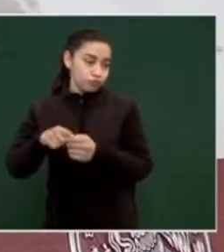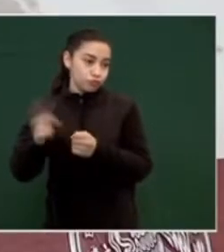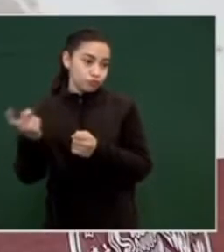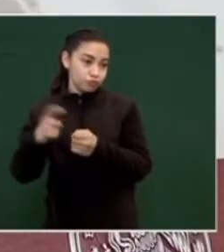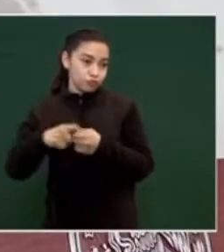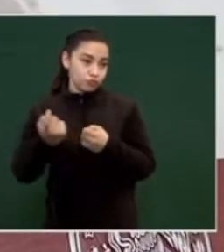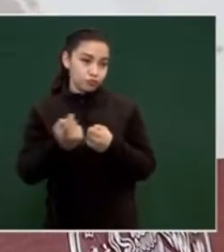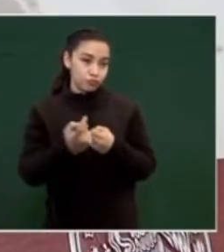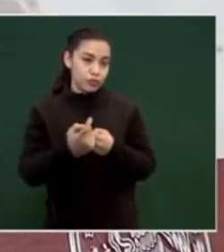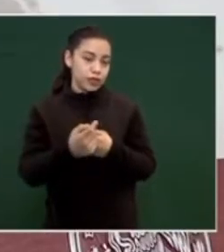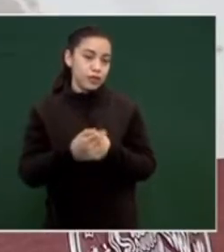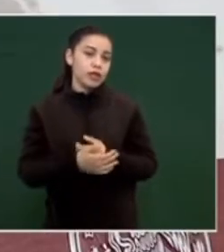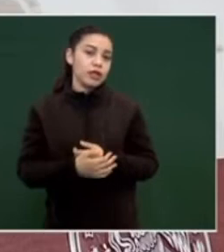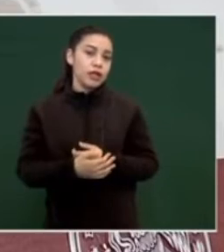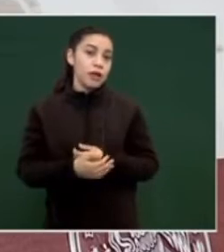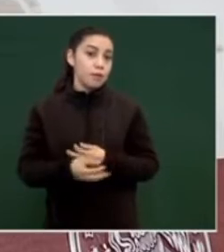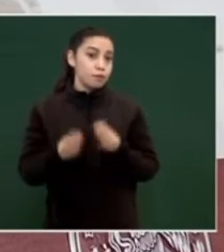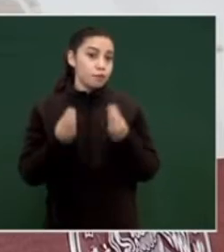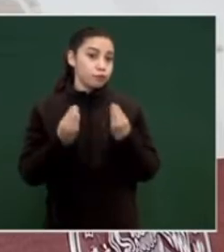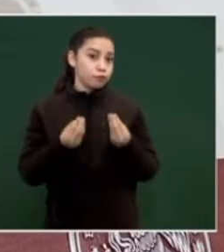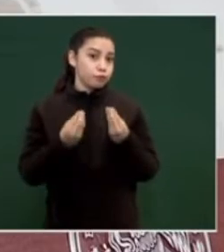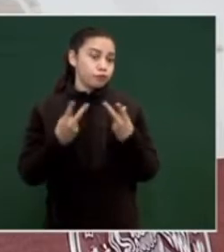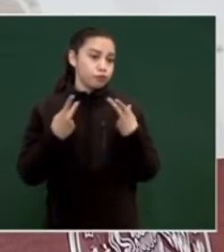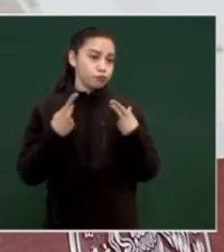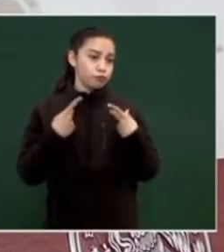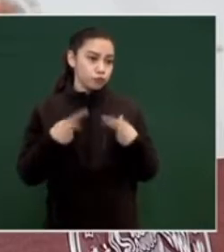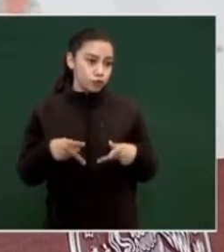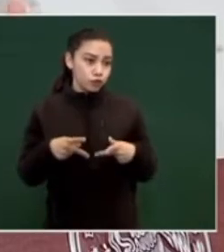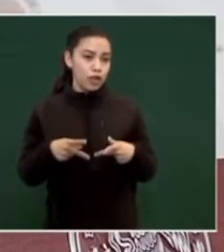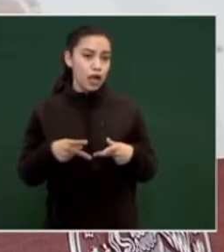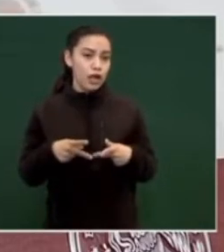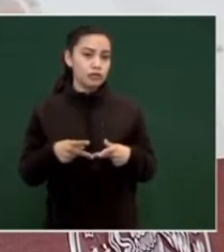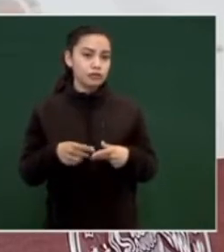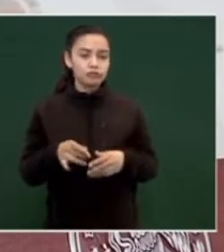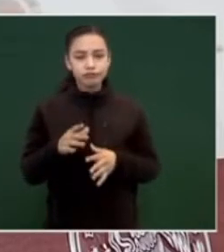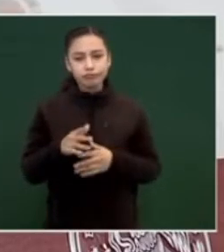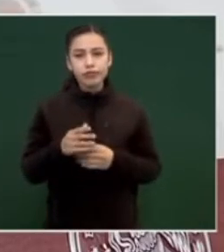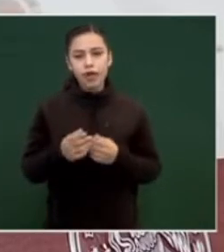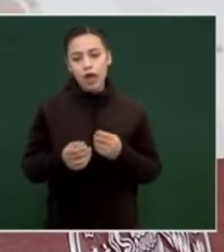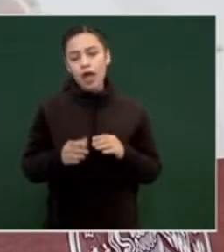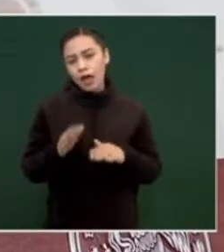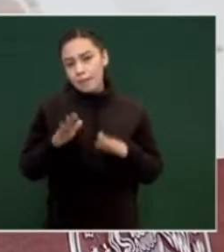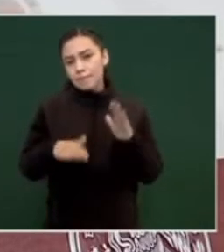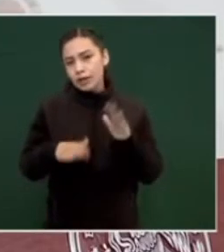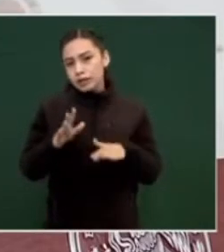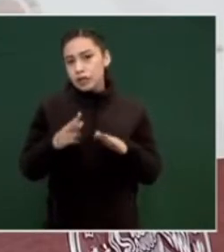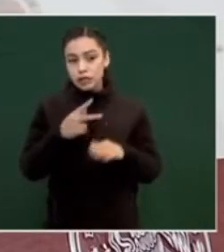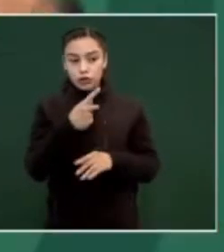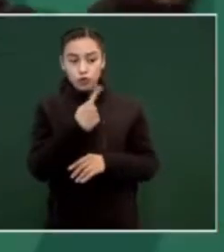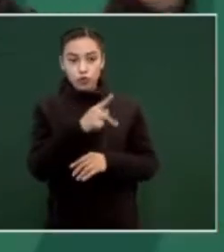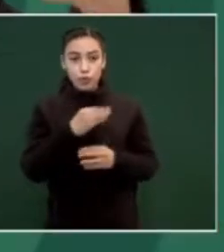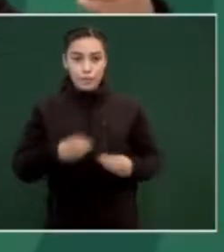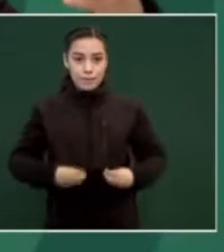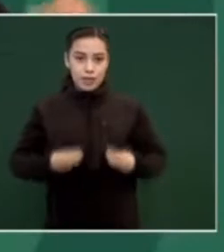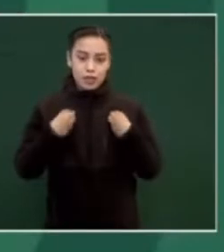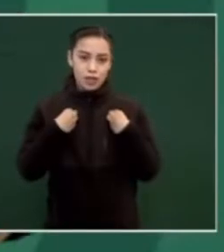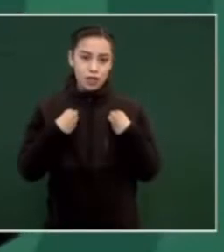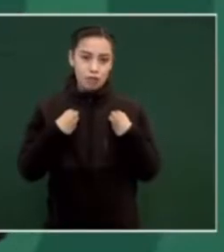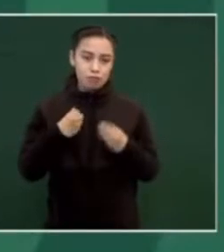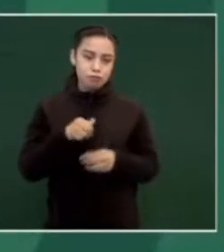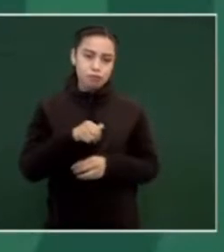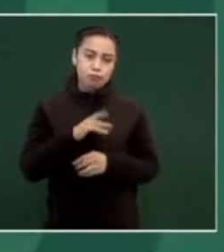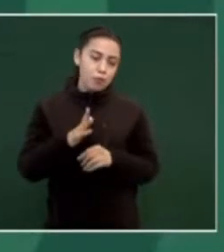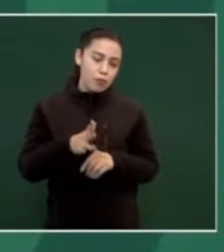mucha gente incluso en un tiempo de su vida actúa de manera el consecuente